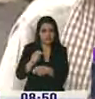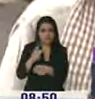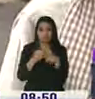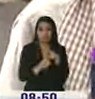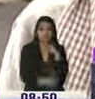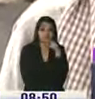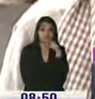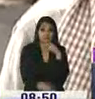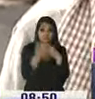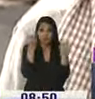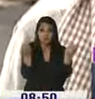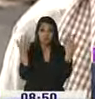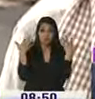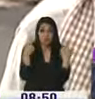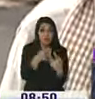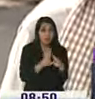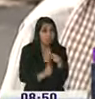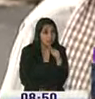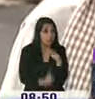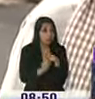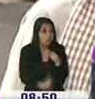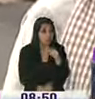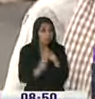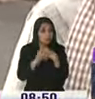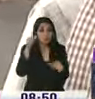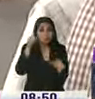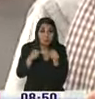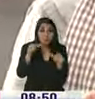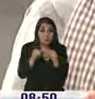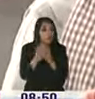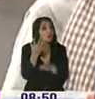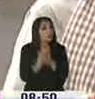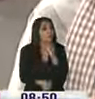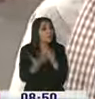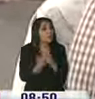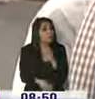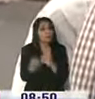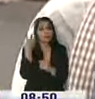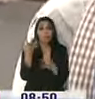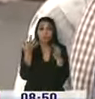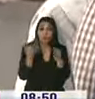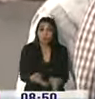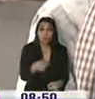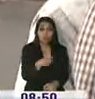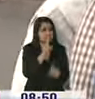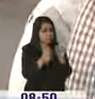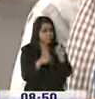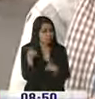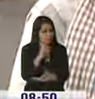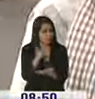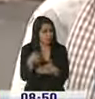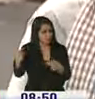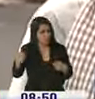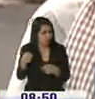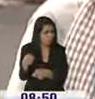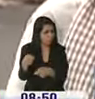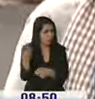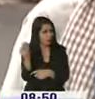memoria. Lagunas mentales que él tiene. Se olvida de todo el momento en que sucede